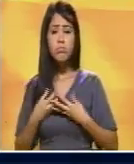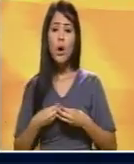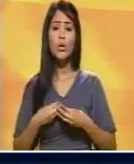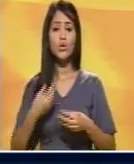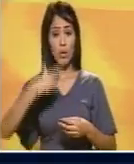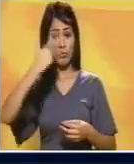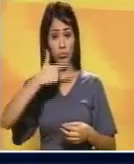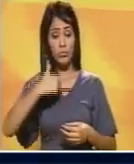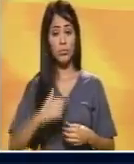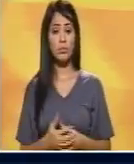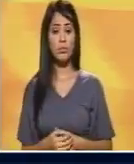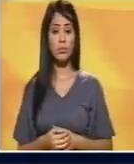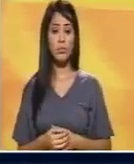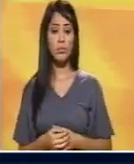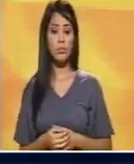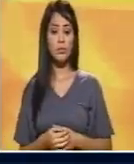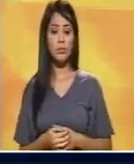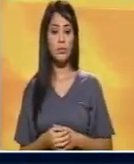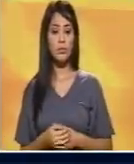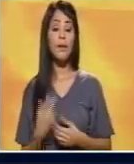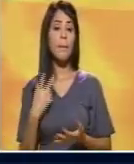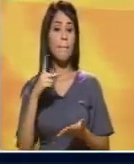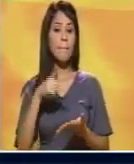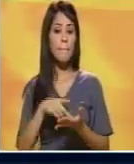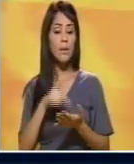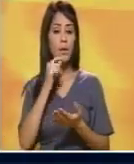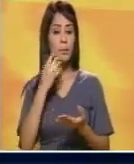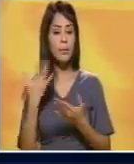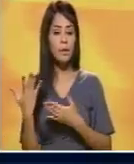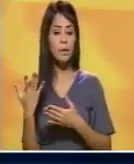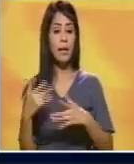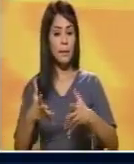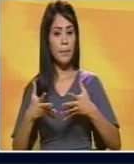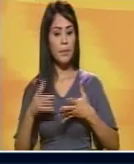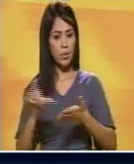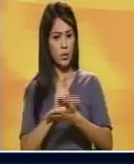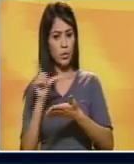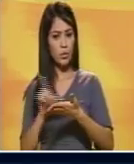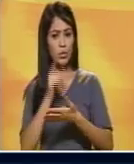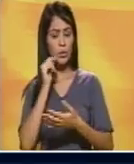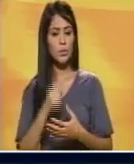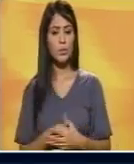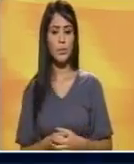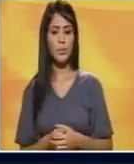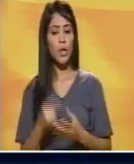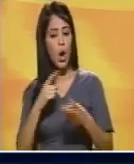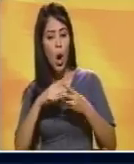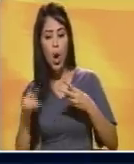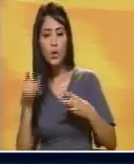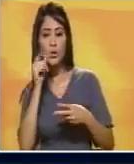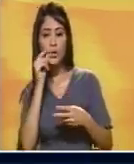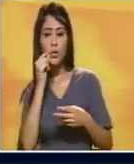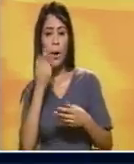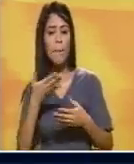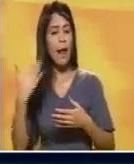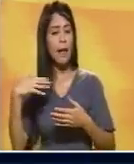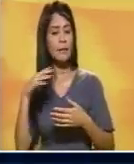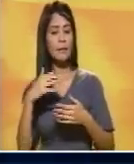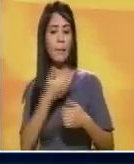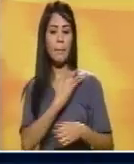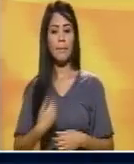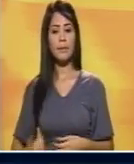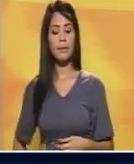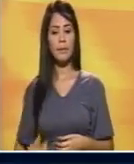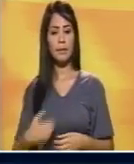sensatez. La manifestación concluyó con las intervenciones de Mario Vargas Llosa, Premio Nobel de Literatura, y Josep Borrell, expresidente del Parlamento